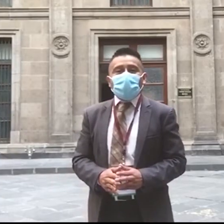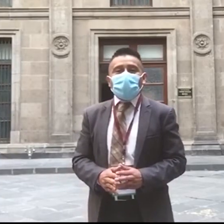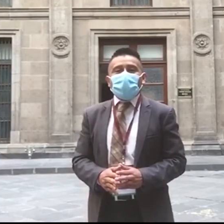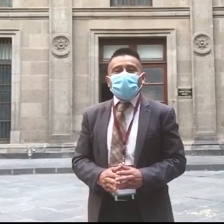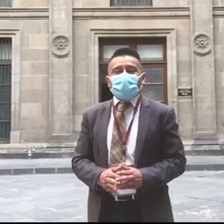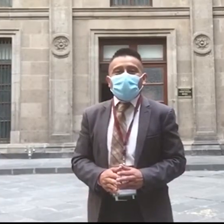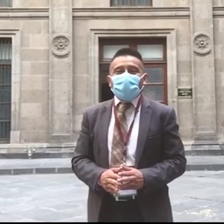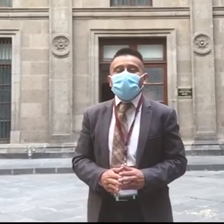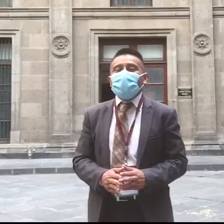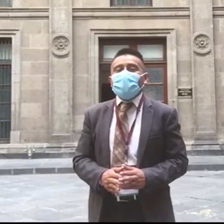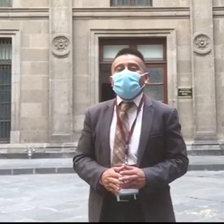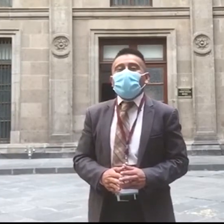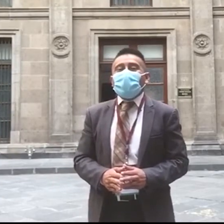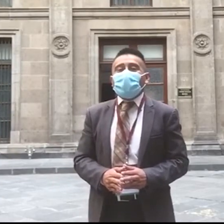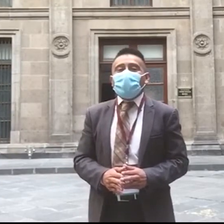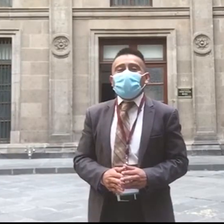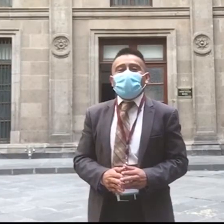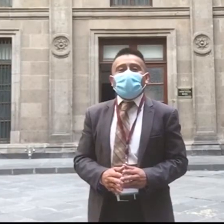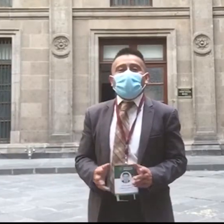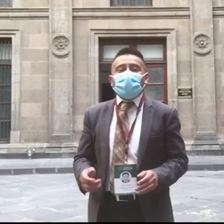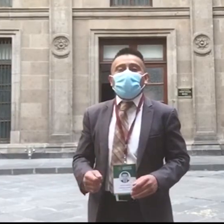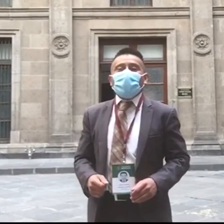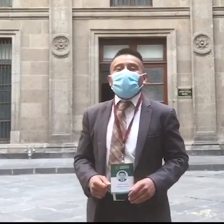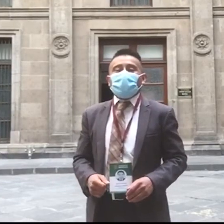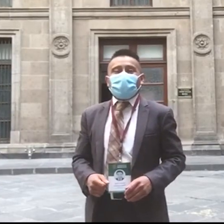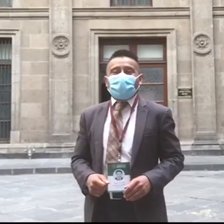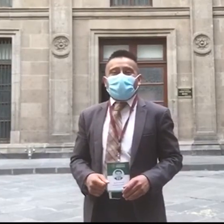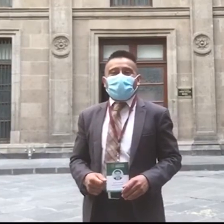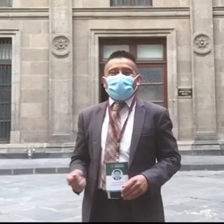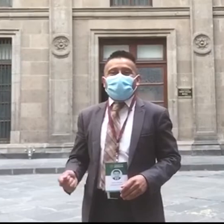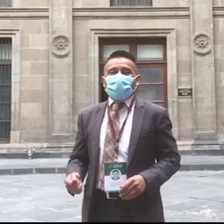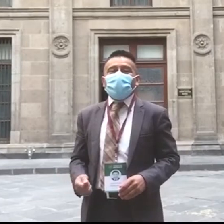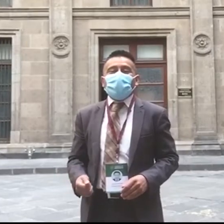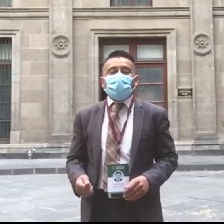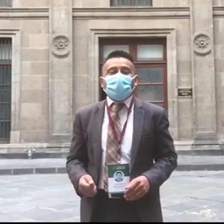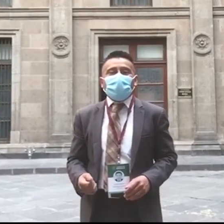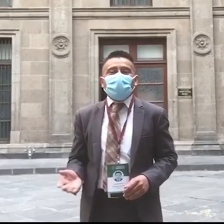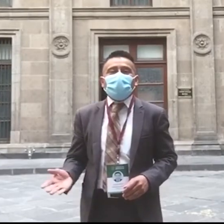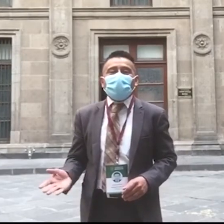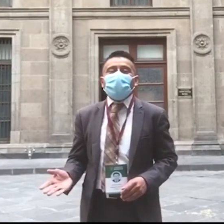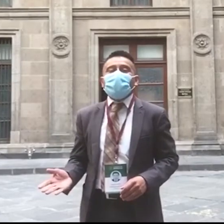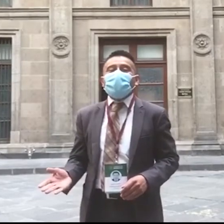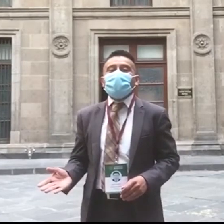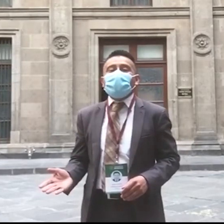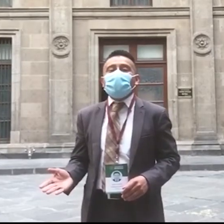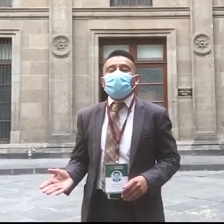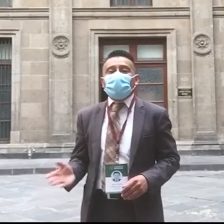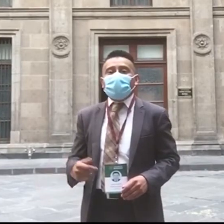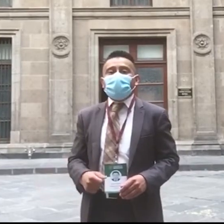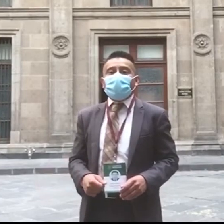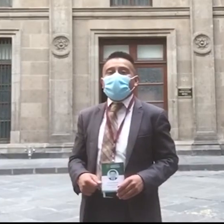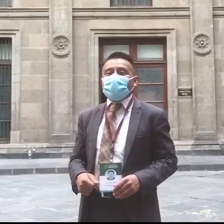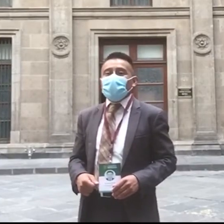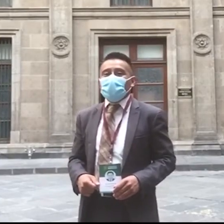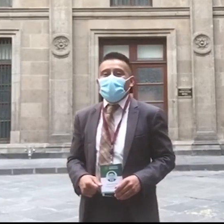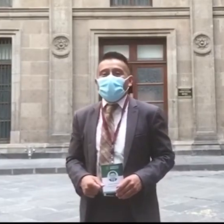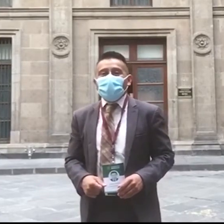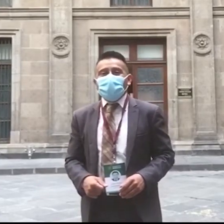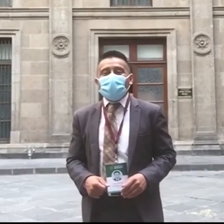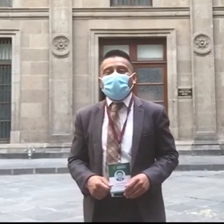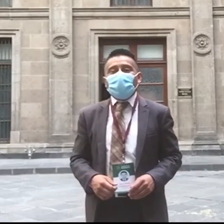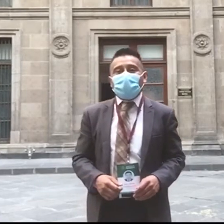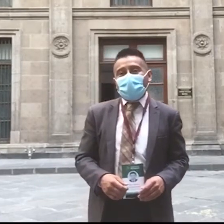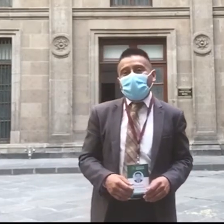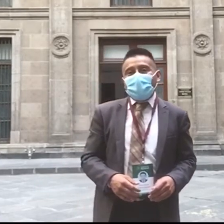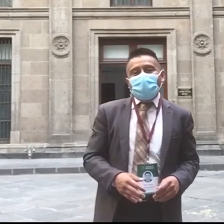de $4,000 millones para apoyar con empleos en Centroamérica, básicamente para evitar la migración